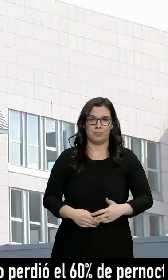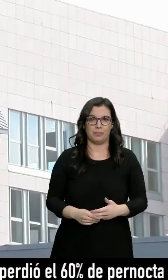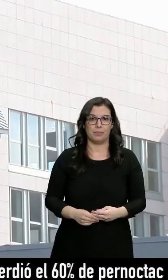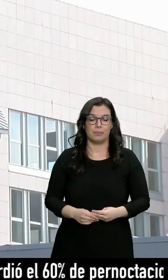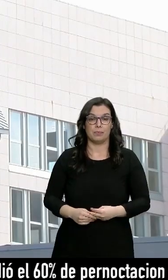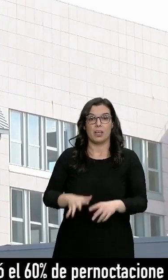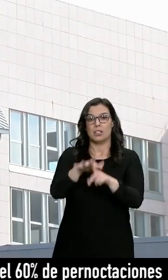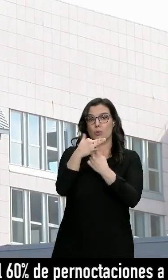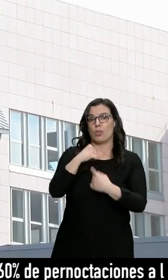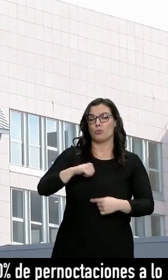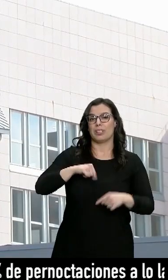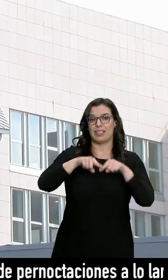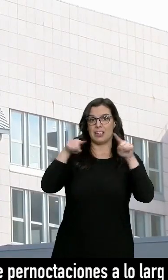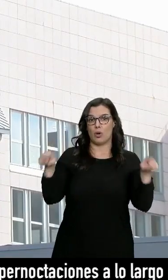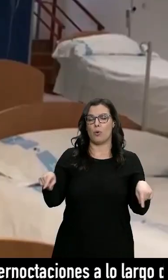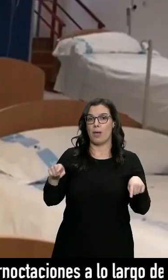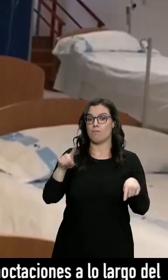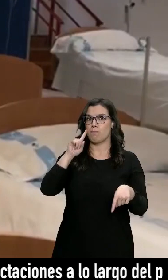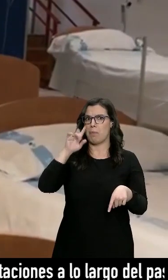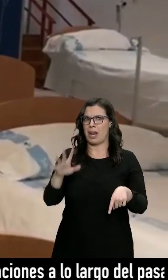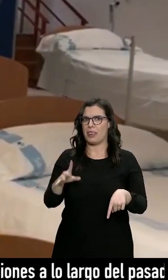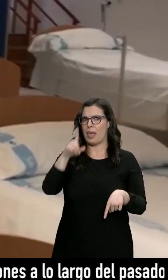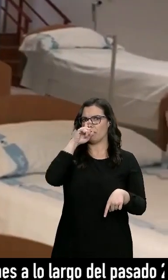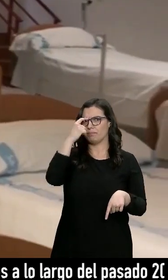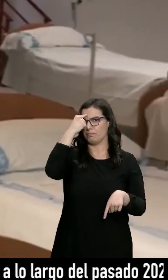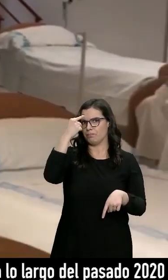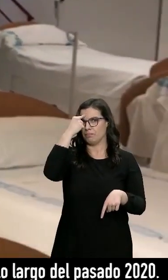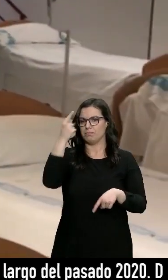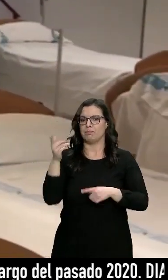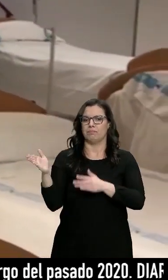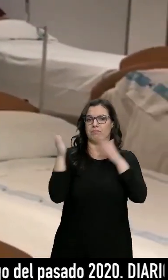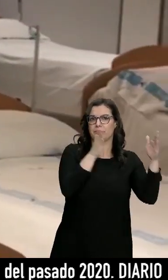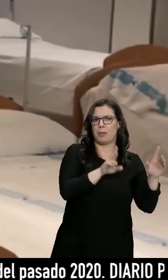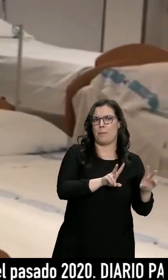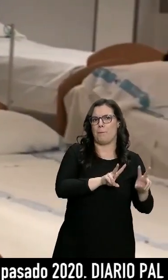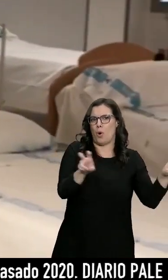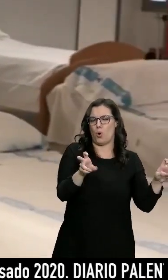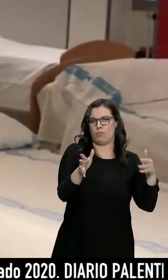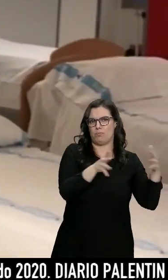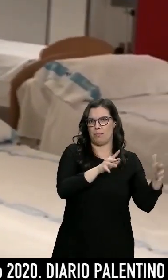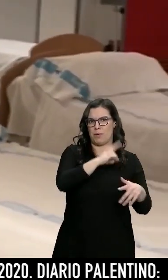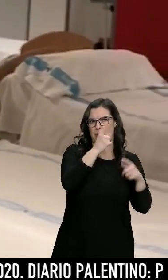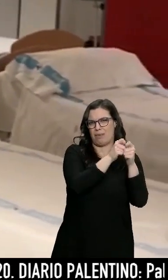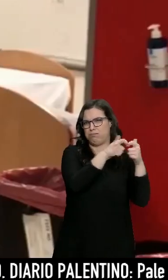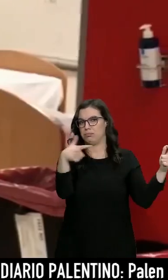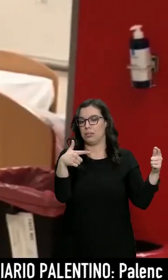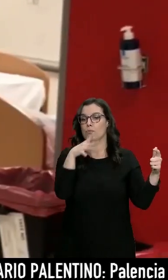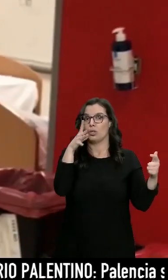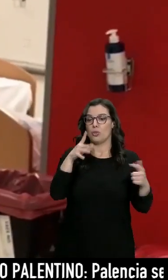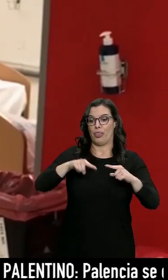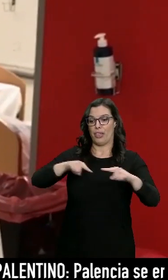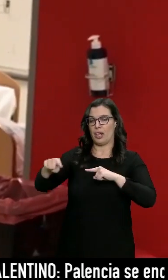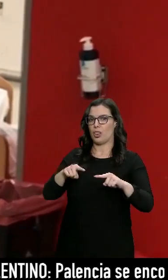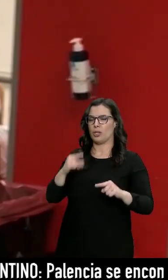La situación del Hospital de Segovia empieza a asemejarse a la primera ola de la pandemia. Por eso la dirección de este centro se plantea comenzar a